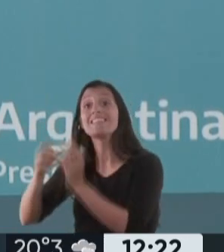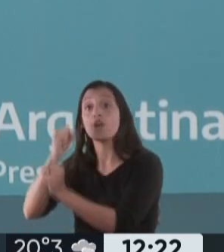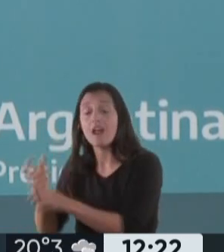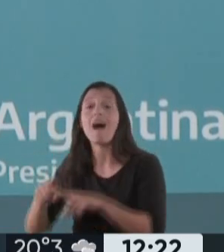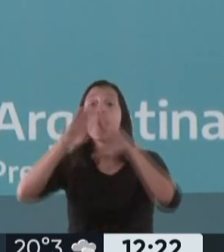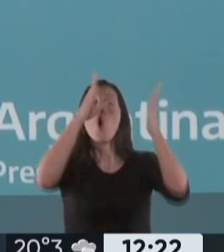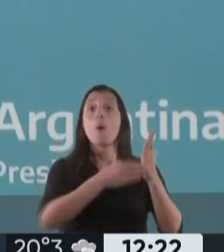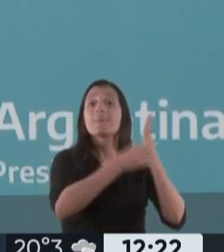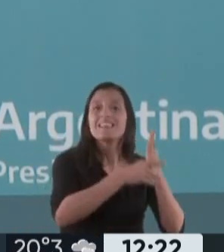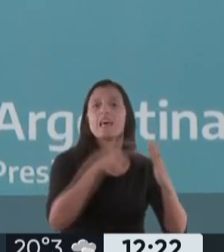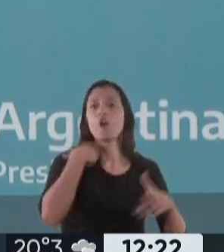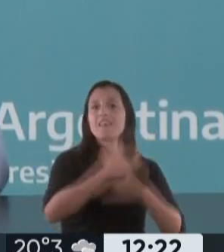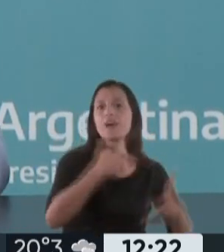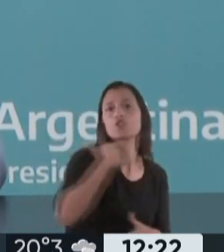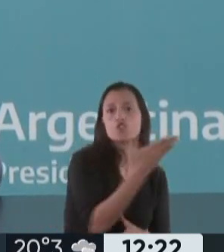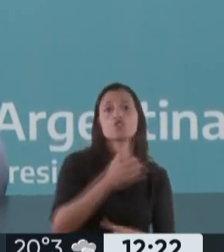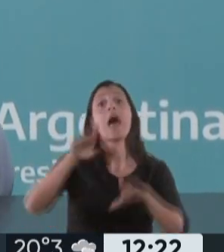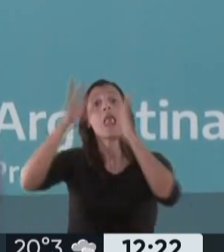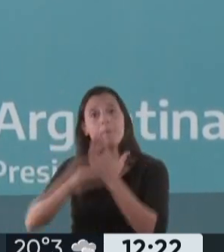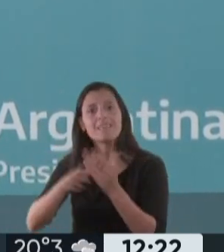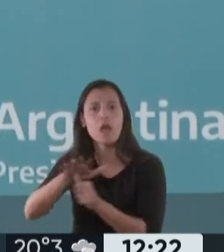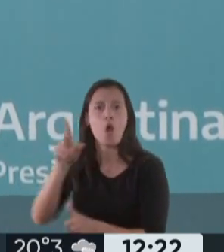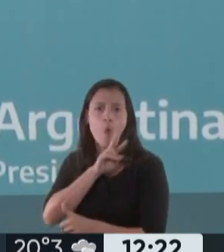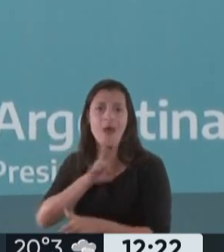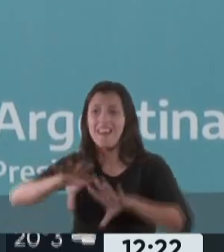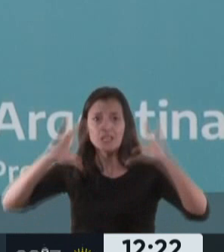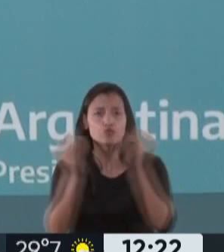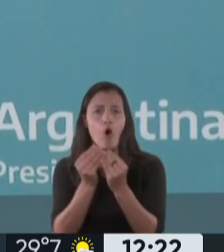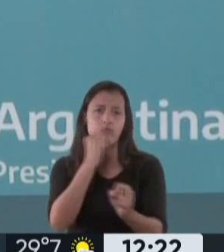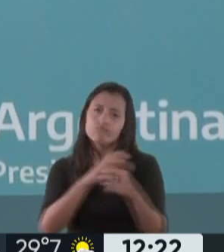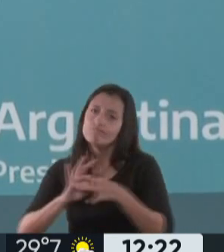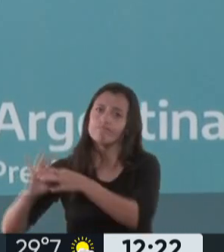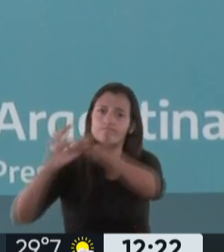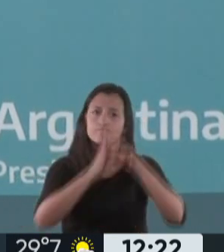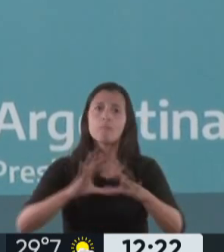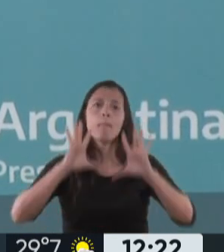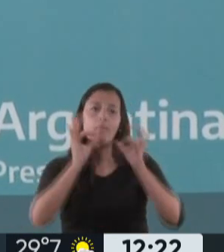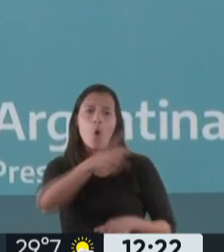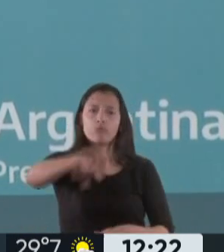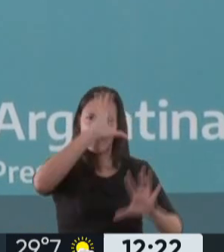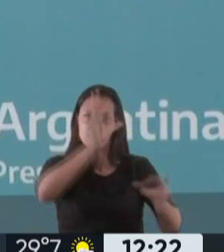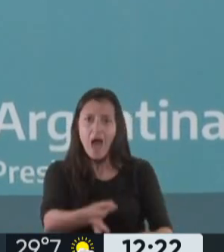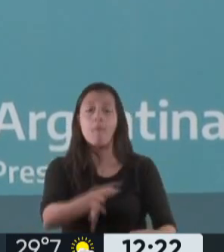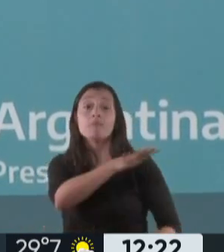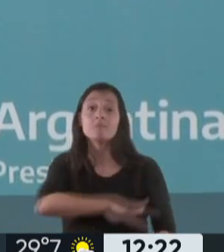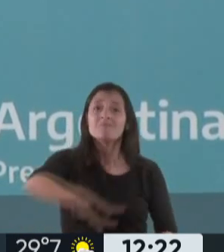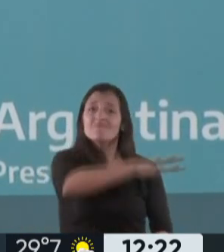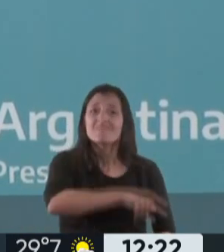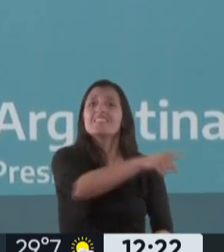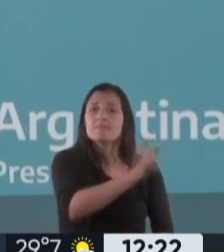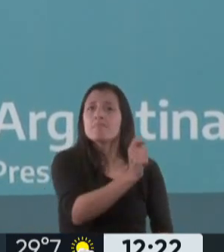el Ministerio de Mujeres, Diversidad y Género, porque claramente la población del potenciar trabajo, como ustedes saben, mayoritariamente son